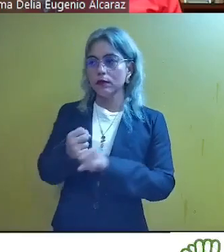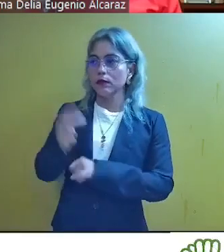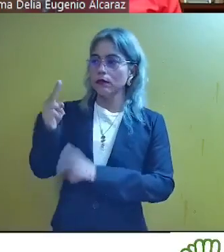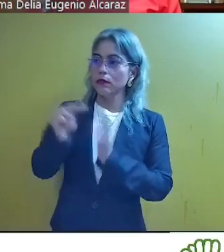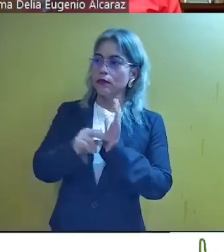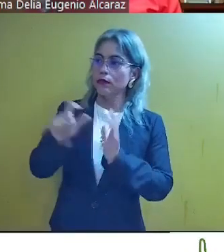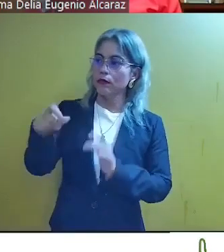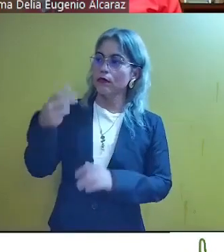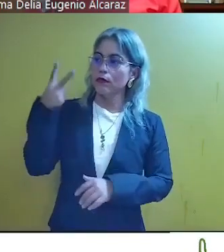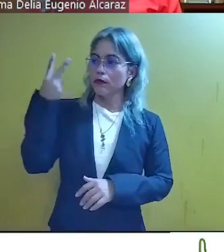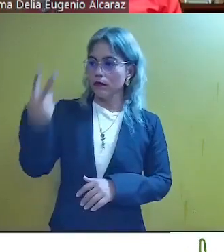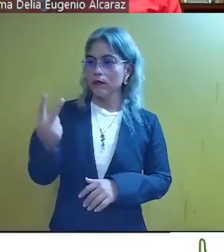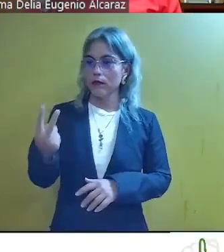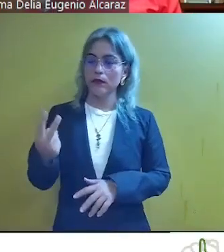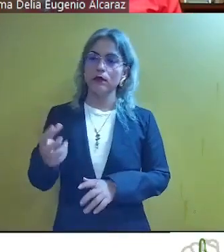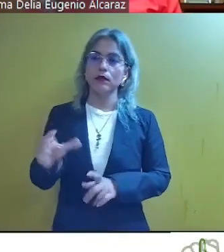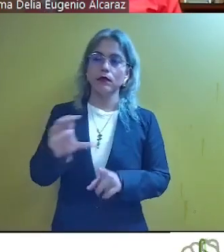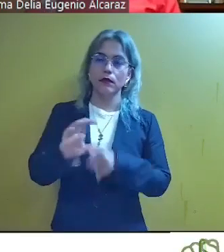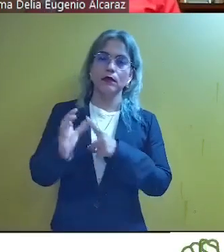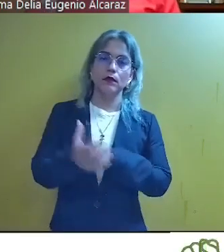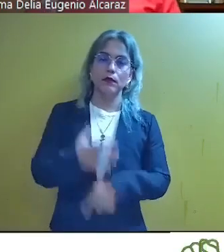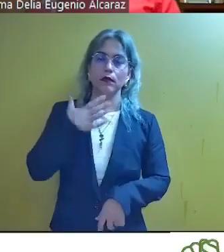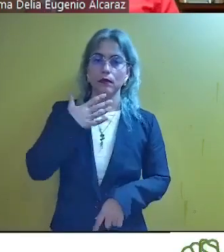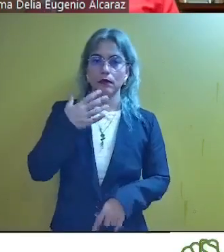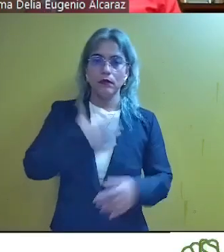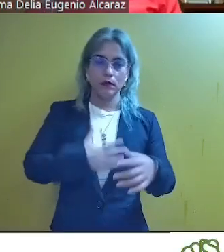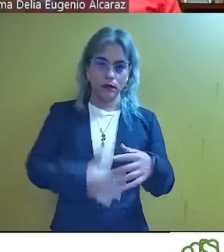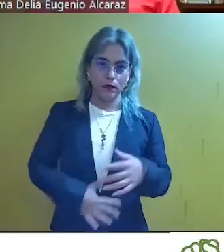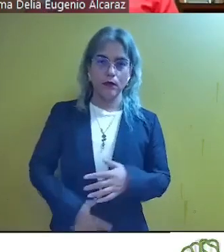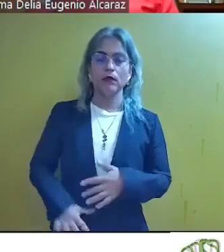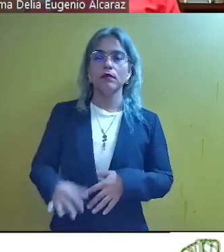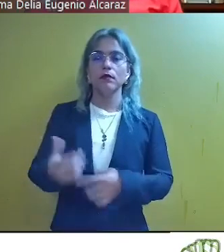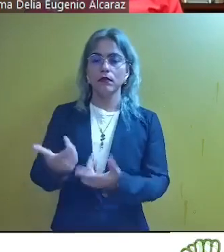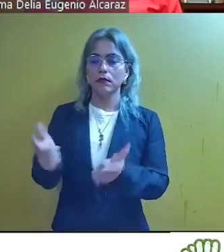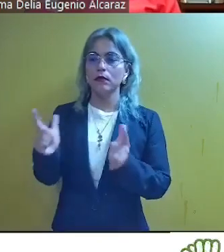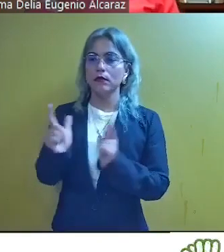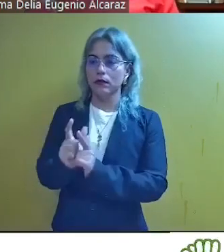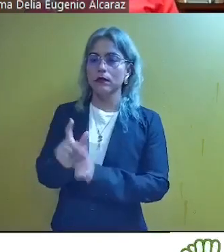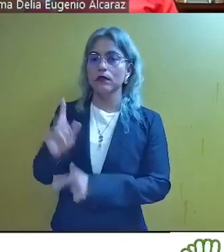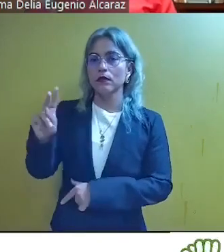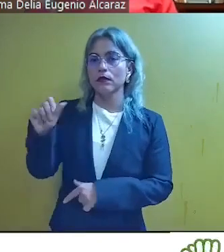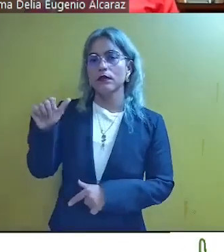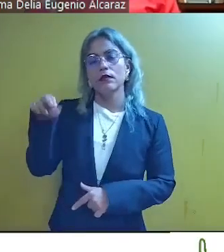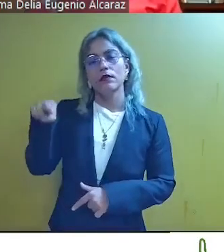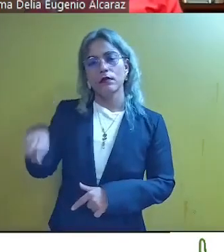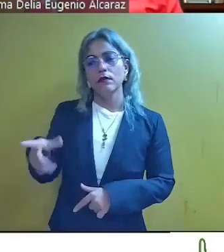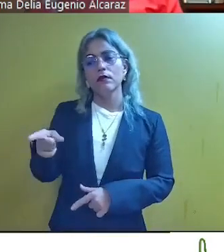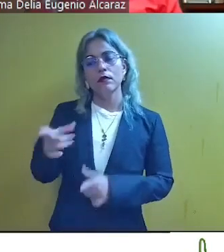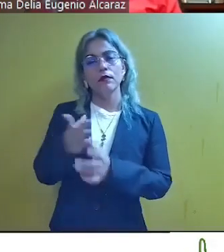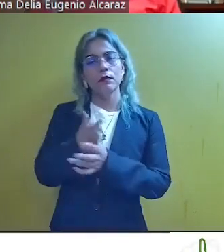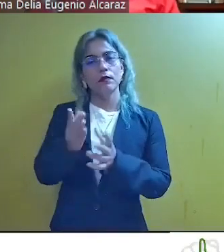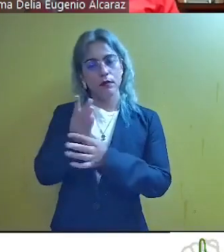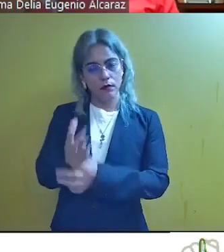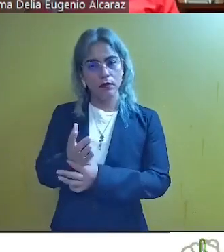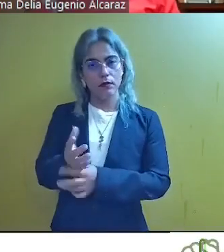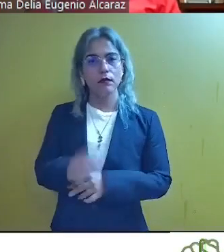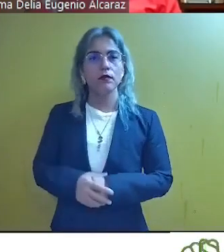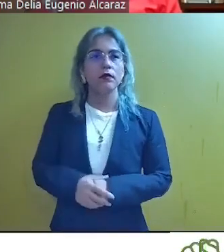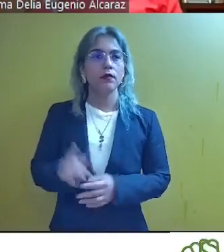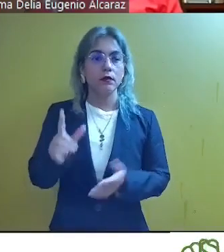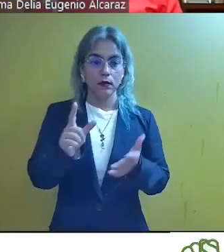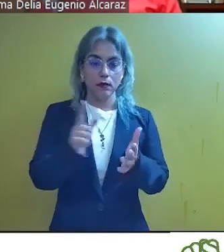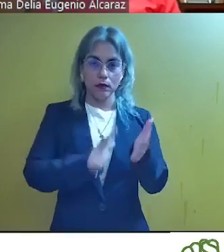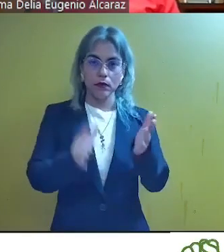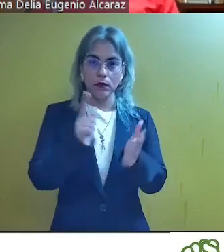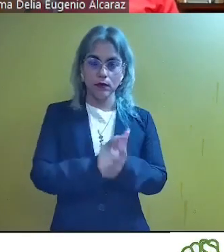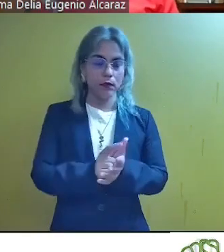CJ-REC/11/2022-CNC-1 por la Comisión de Justicia del Consejo Nacional del Partido Acción Nacional, mediante la cual declara la imposibilidad jurídica para cumplir con